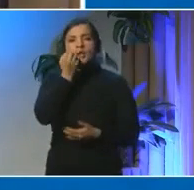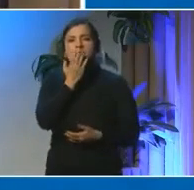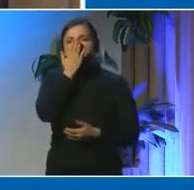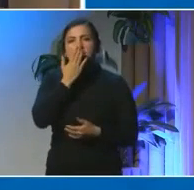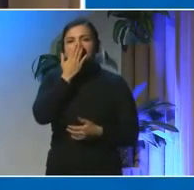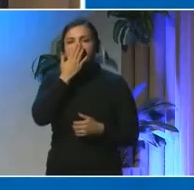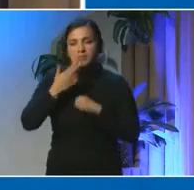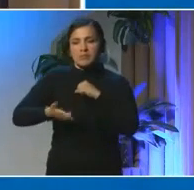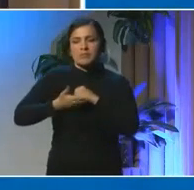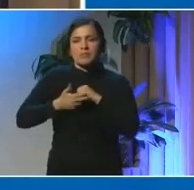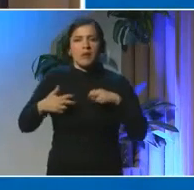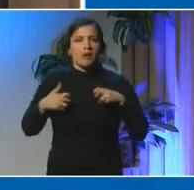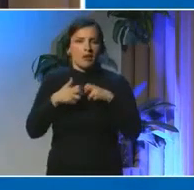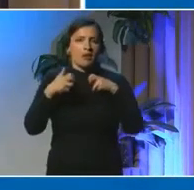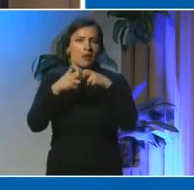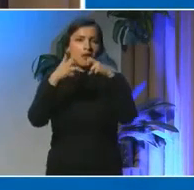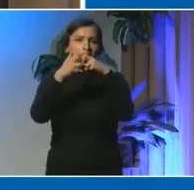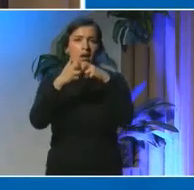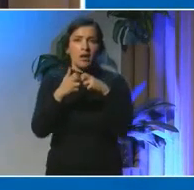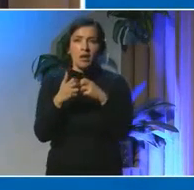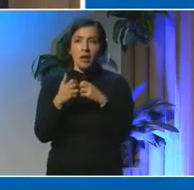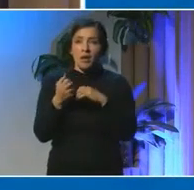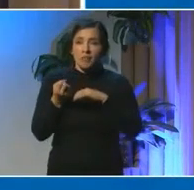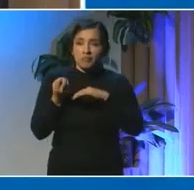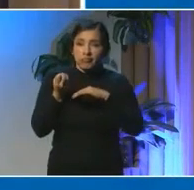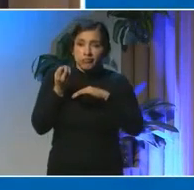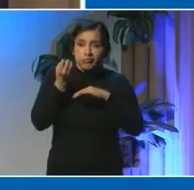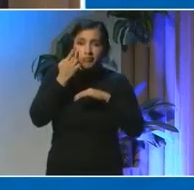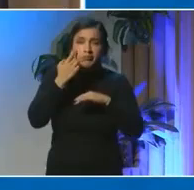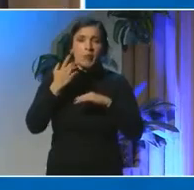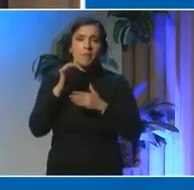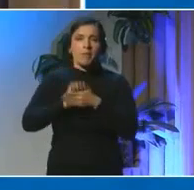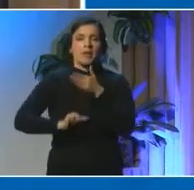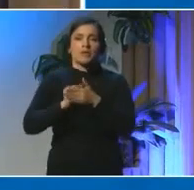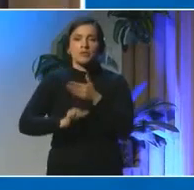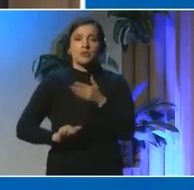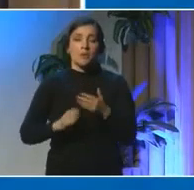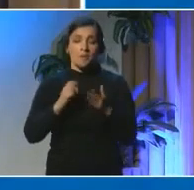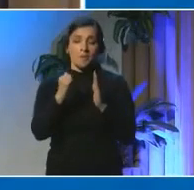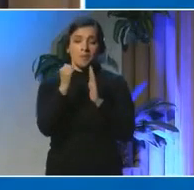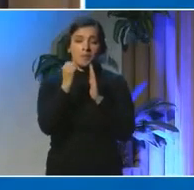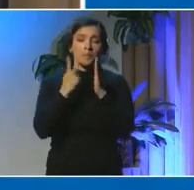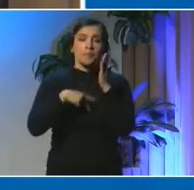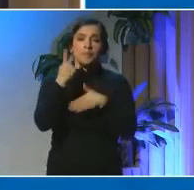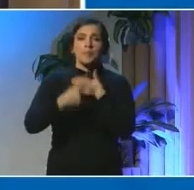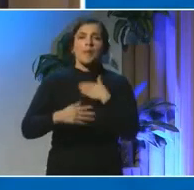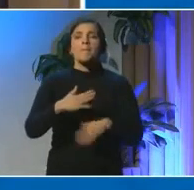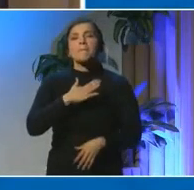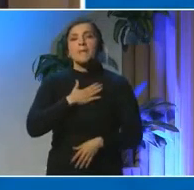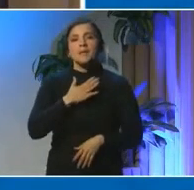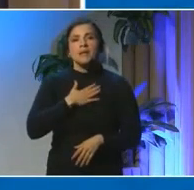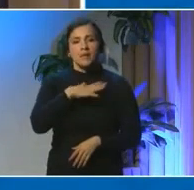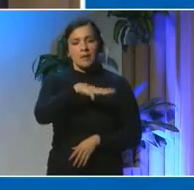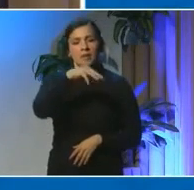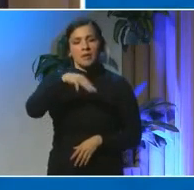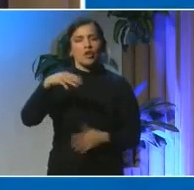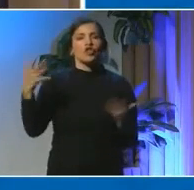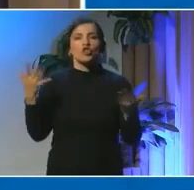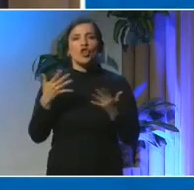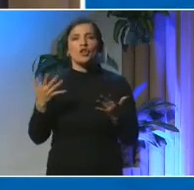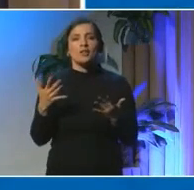medida reducimos las emisiones eh Y con mi páramo que es un proyecto que empezó en Santander y norte de